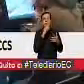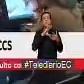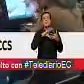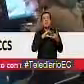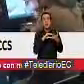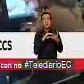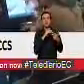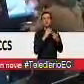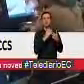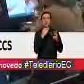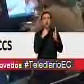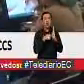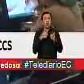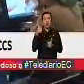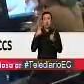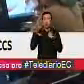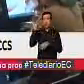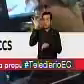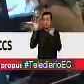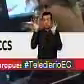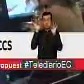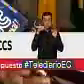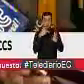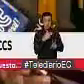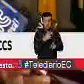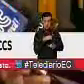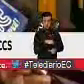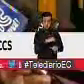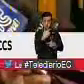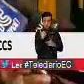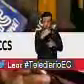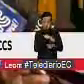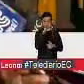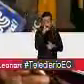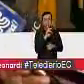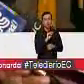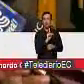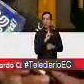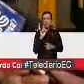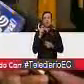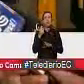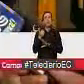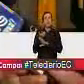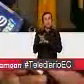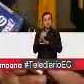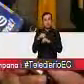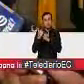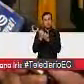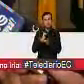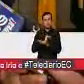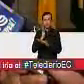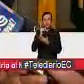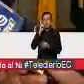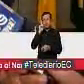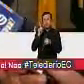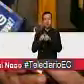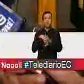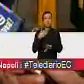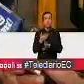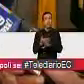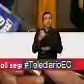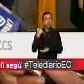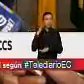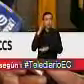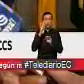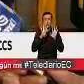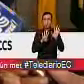como las de designar autoridades regresen a la Asamblea Nacional. Y creo que estamos trabajando en una propuesta en consenso que al momento de presentarse pueda tener ya más